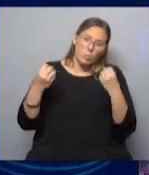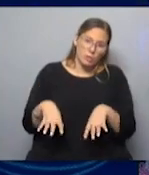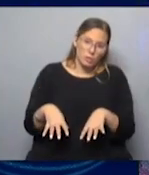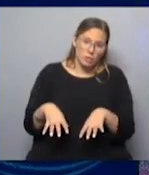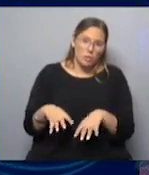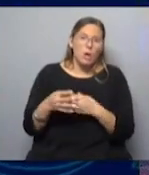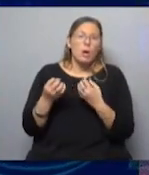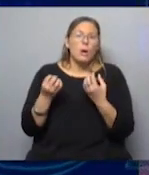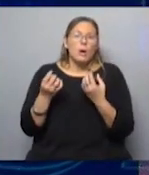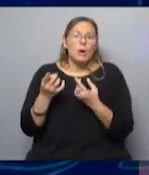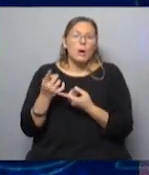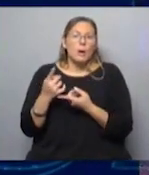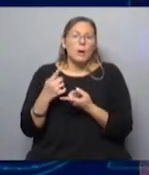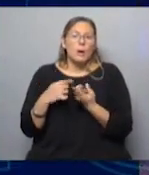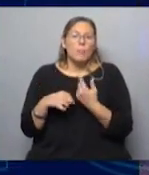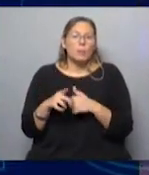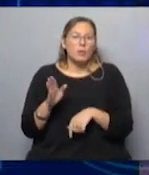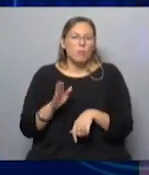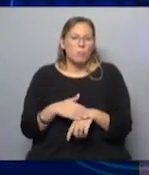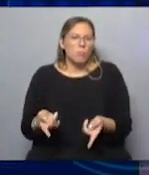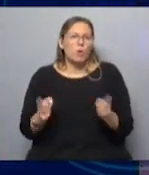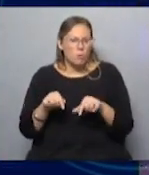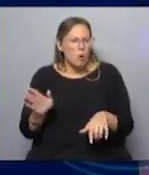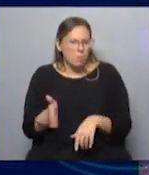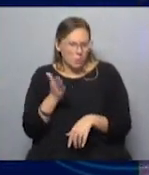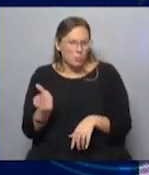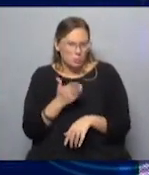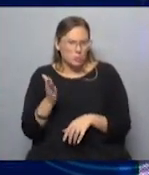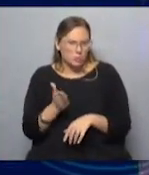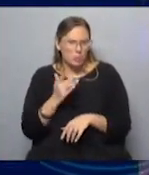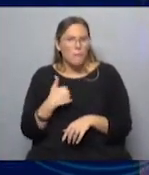pero en cualquier momento vuelvo a producir